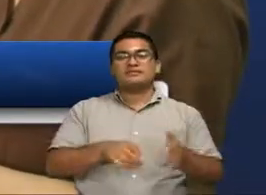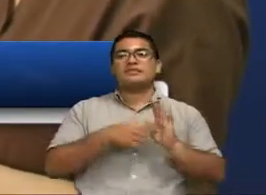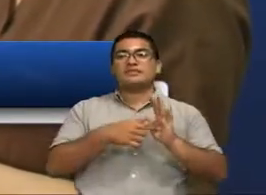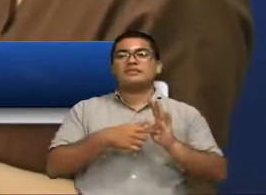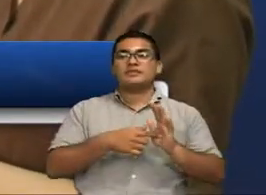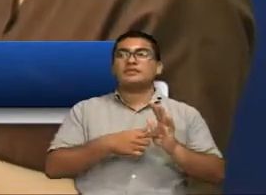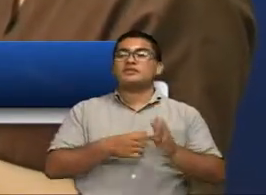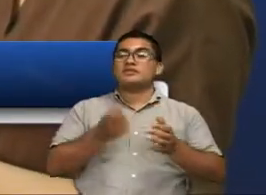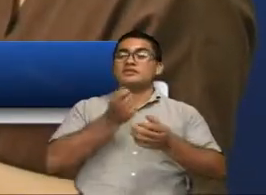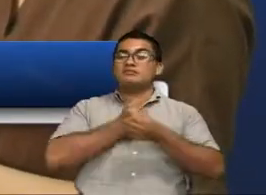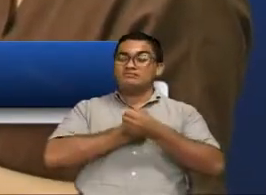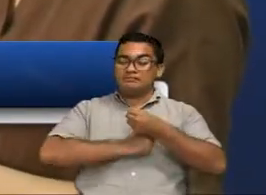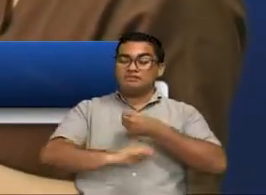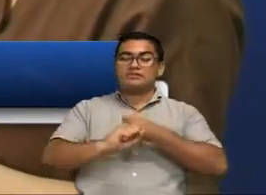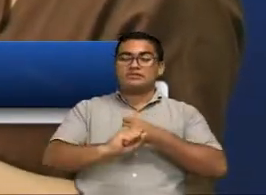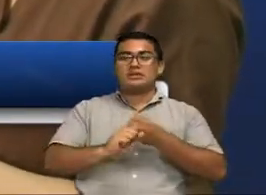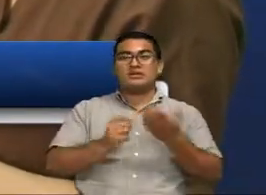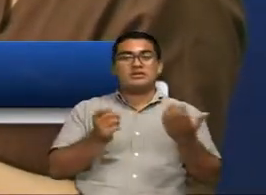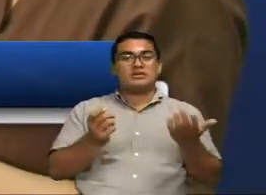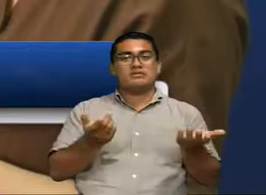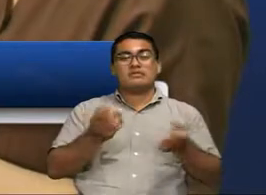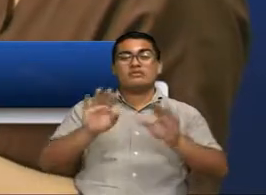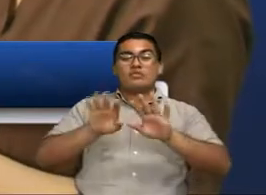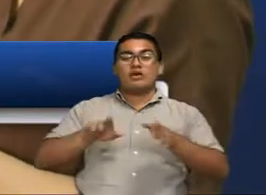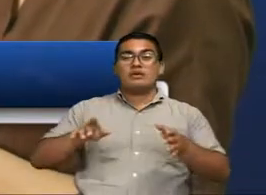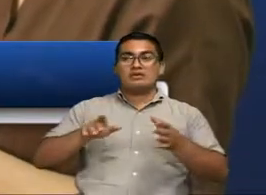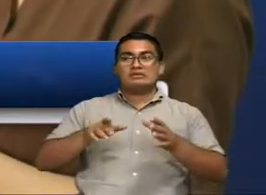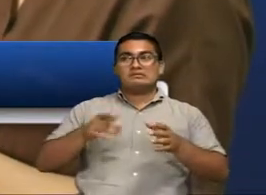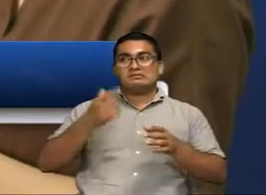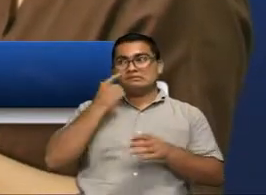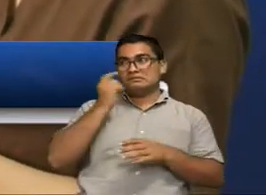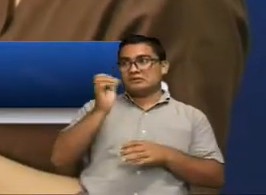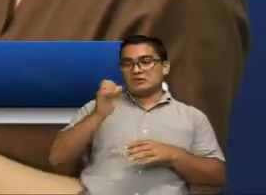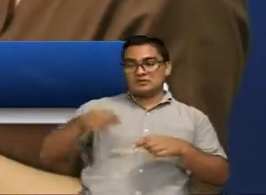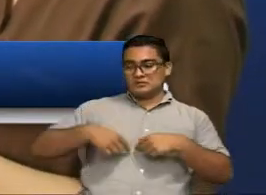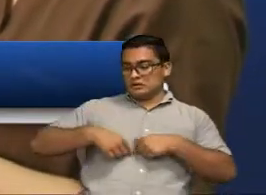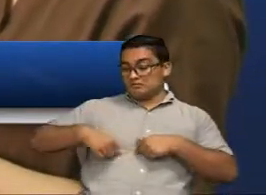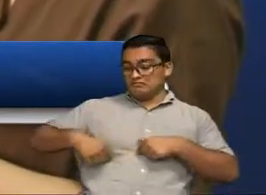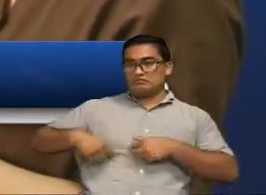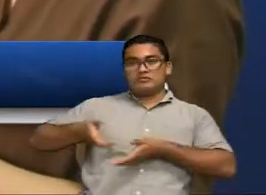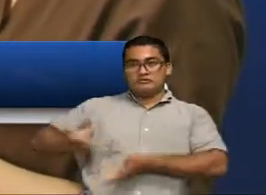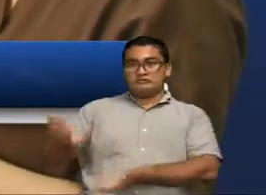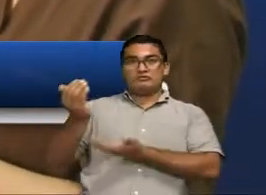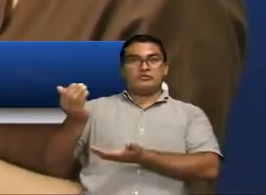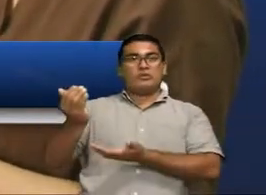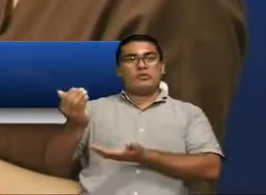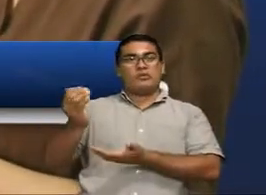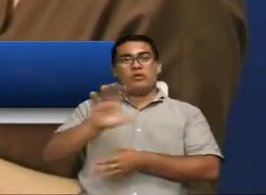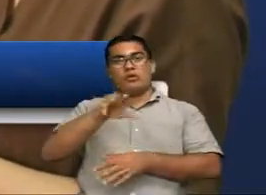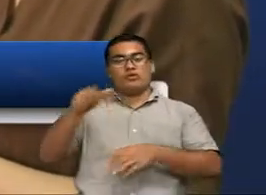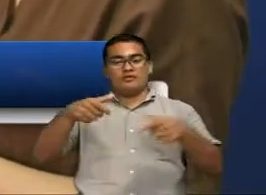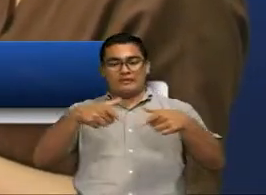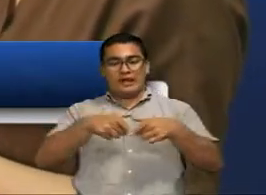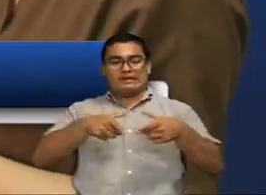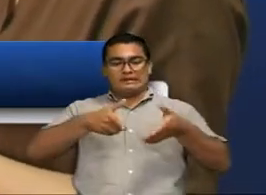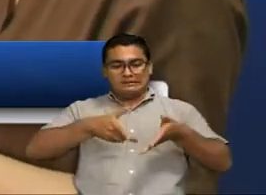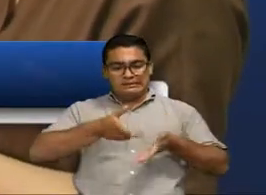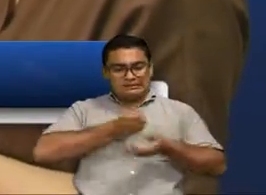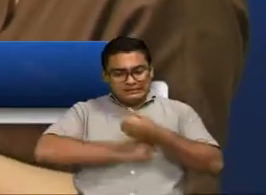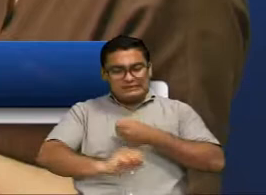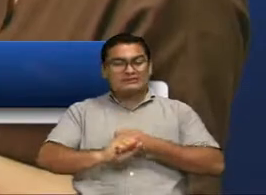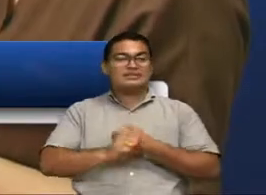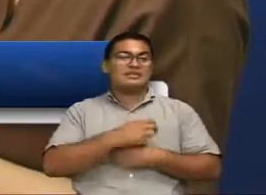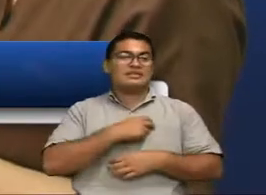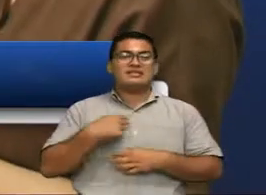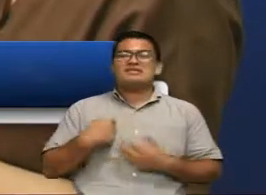tenido su parto a través de cesárea, es nuevo el proceso de parto vaginal. Sí. Entonces le puede servir de